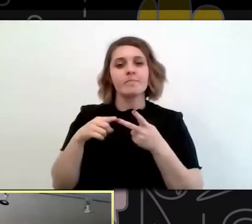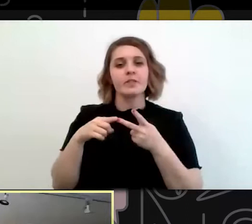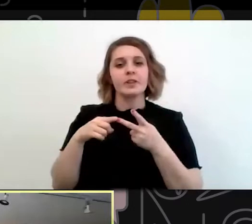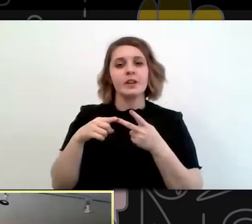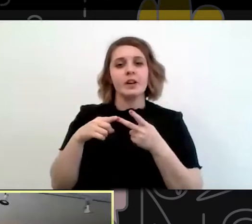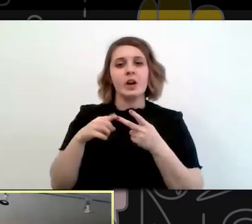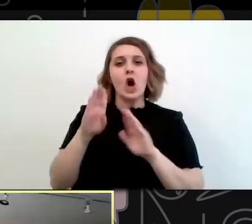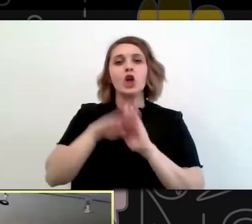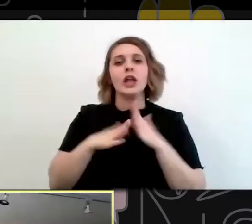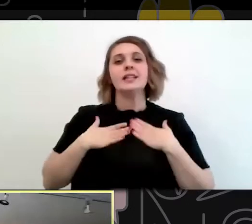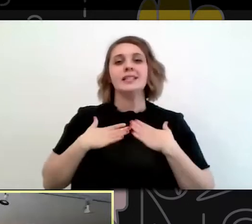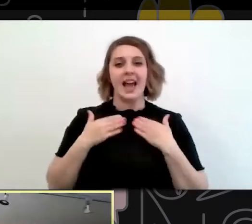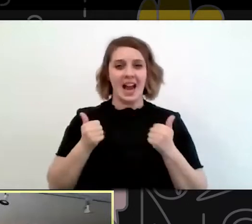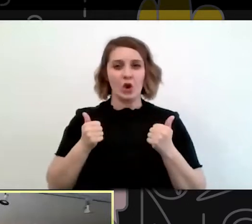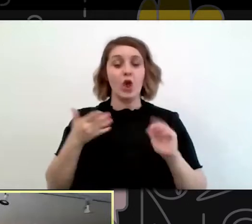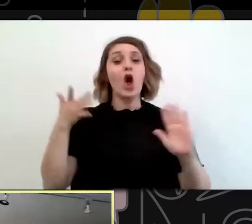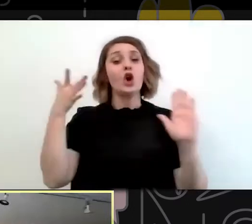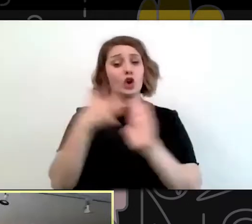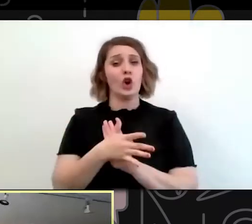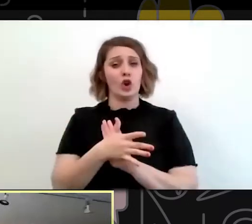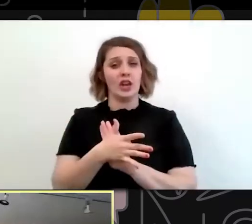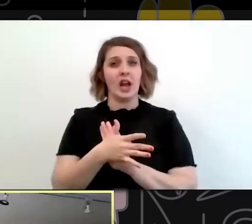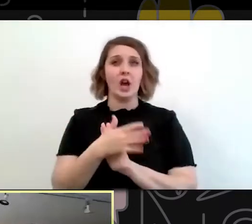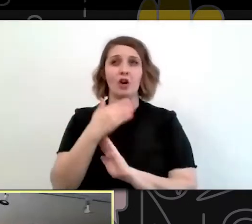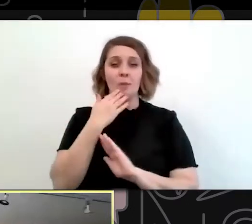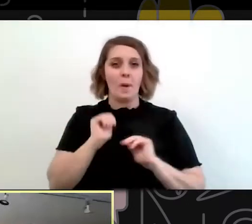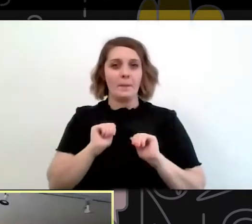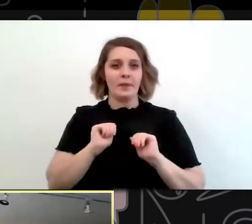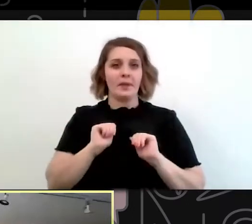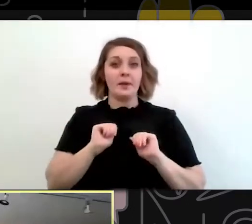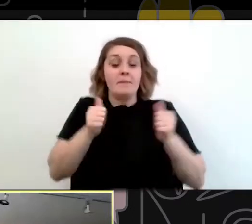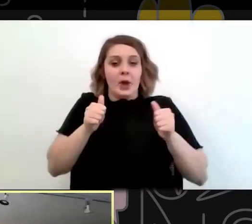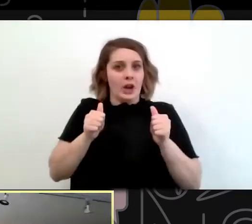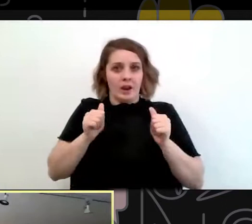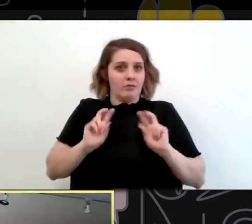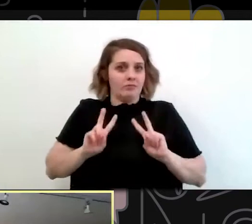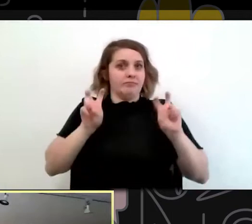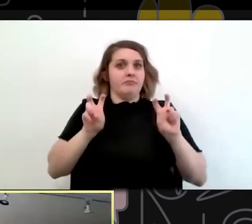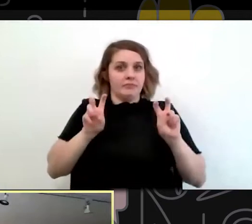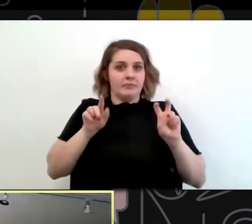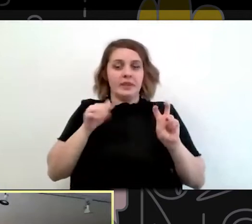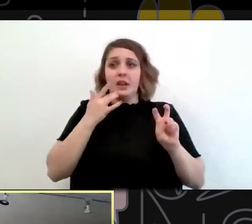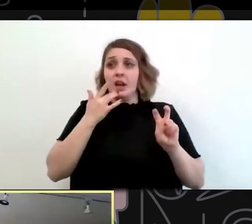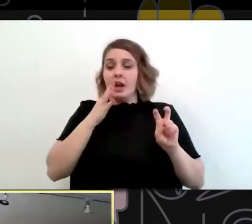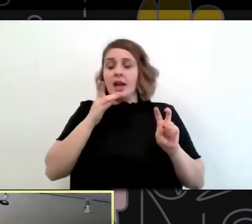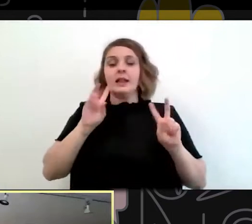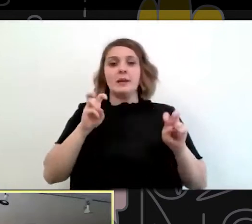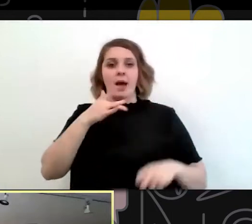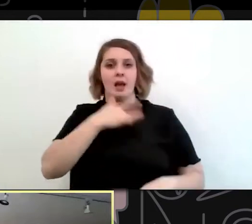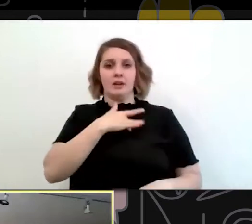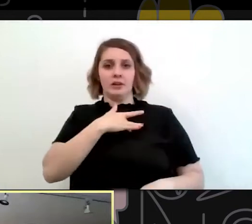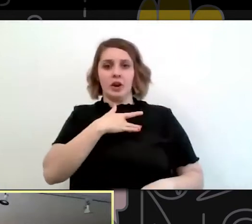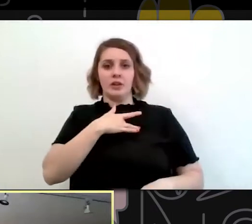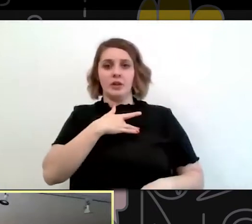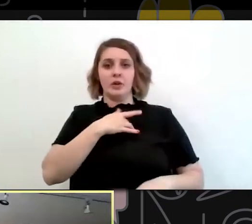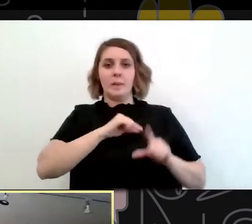condiciones de salud crónica que han sido como pioneras en la telemonitorización, que son la insuficiencia cardíaca, la